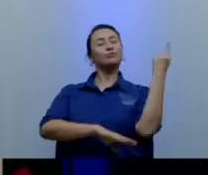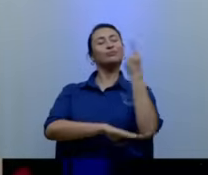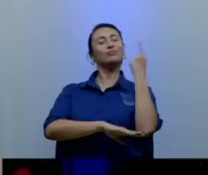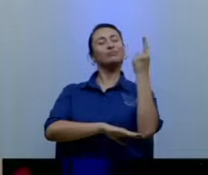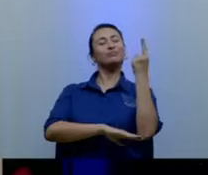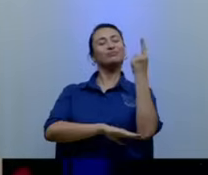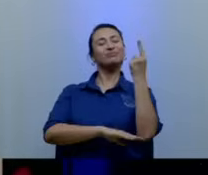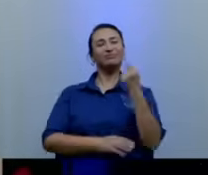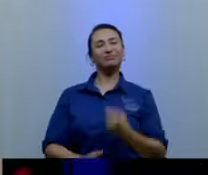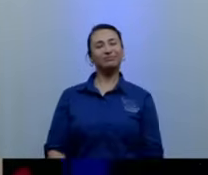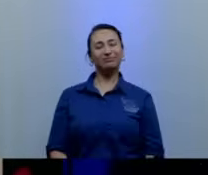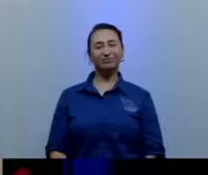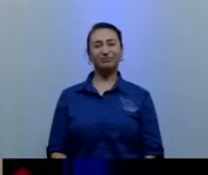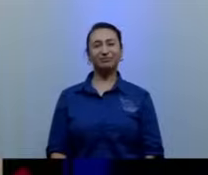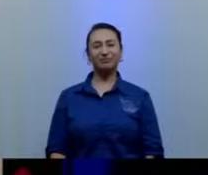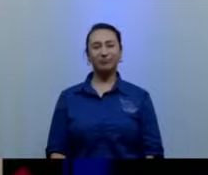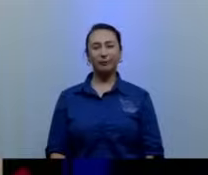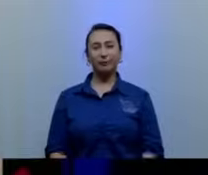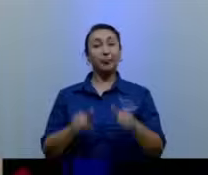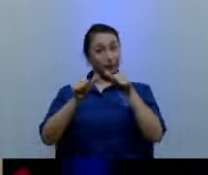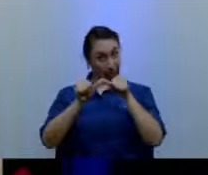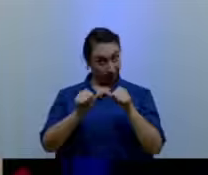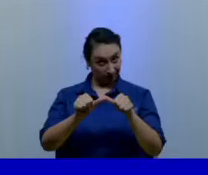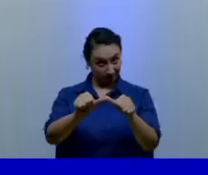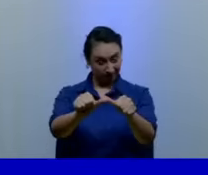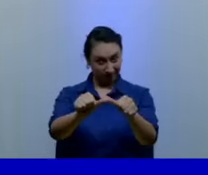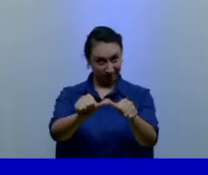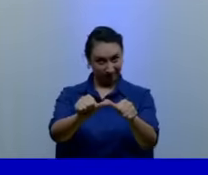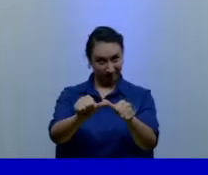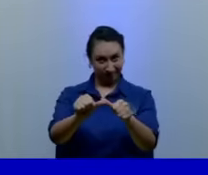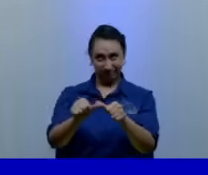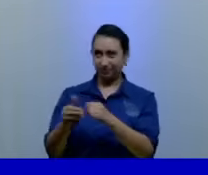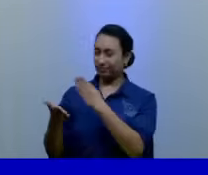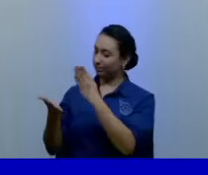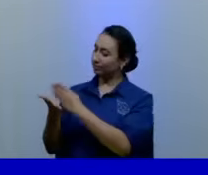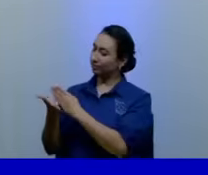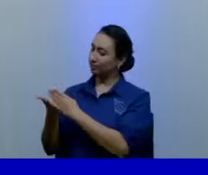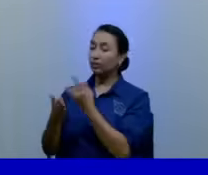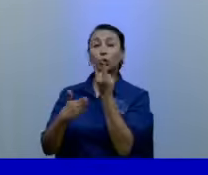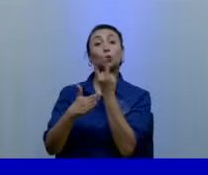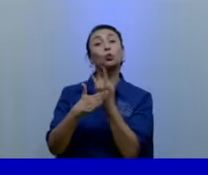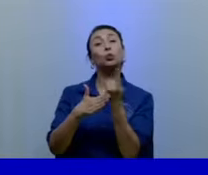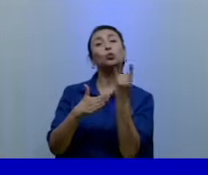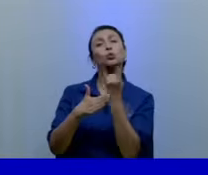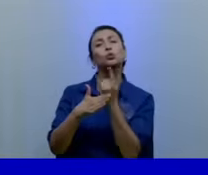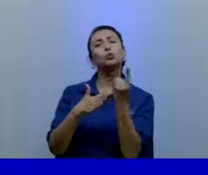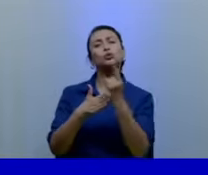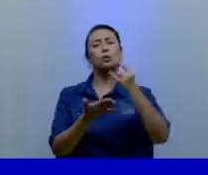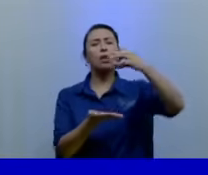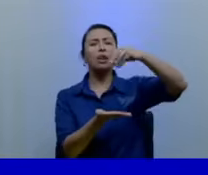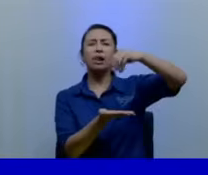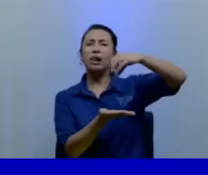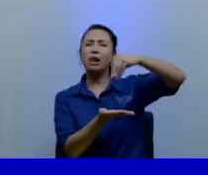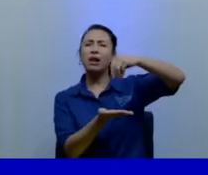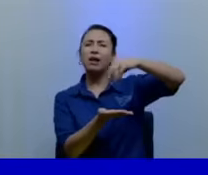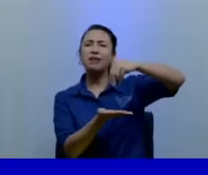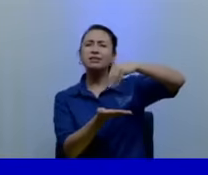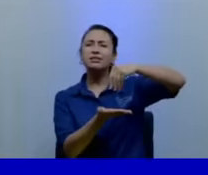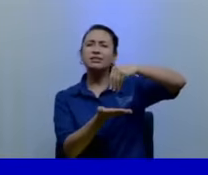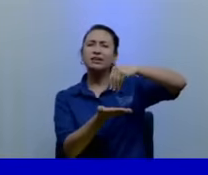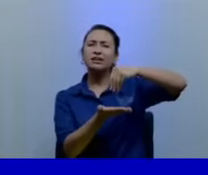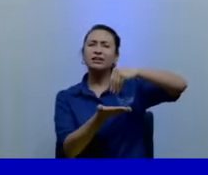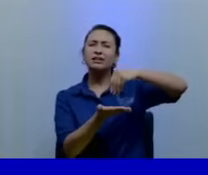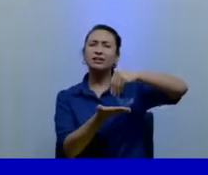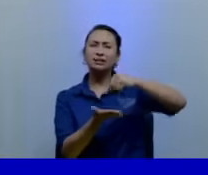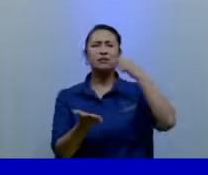Soy valioso. Entonces miremos acá algunas cuestiones. Usos según la Biblia. ¿Por qué era tan valiosa? En todos los ámbitos